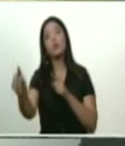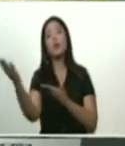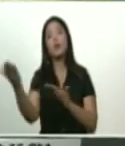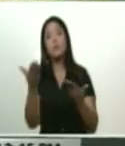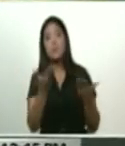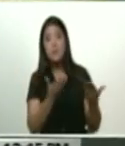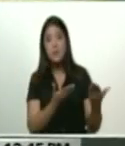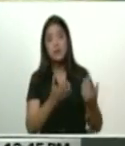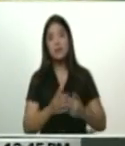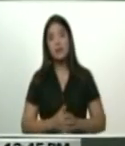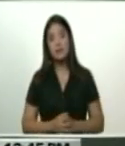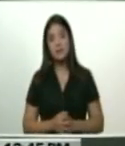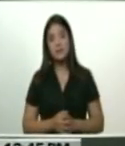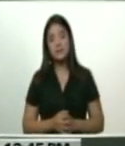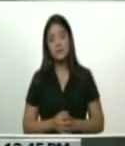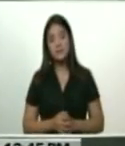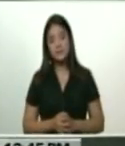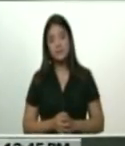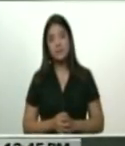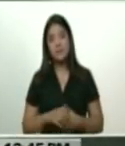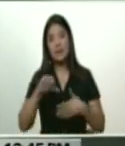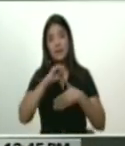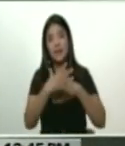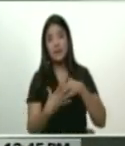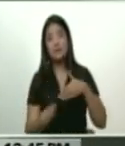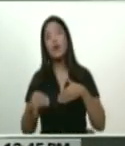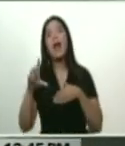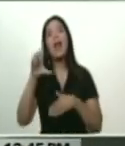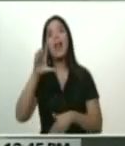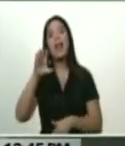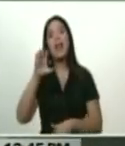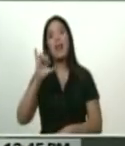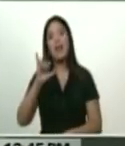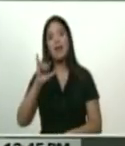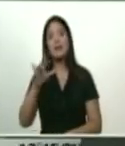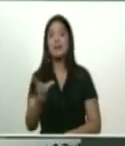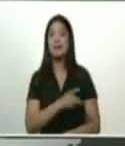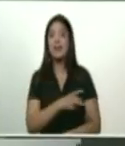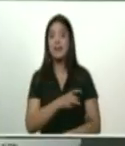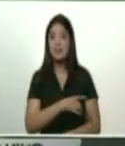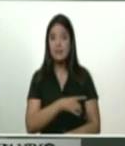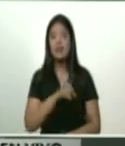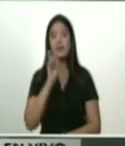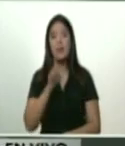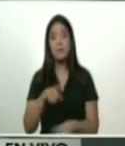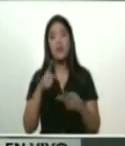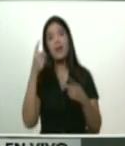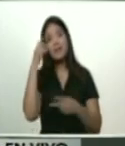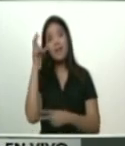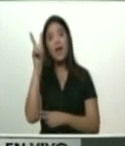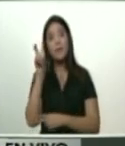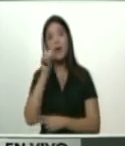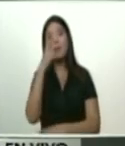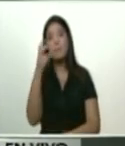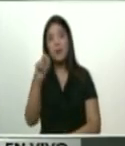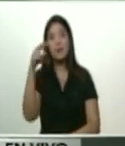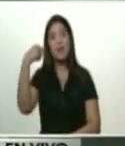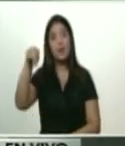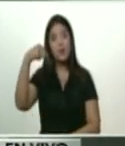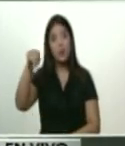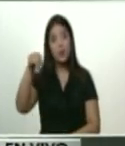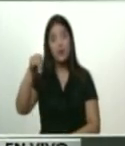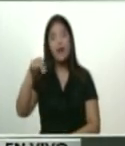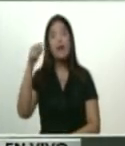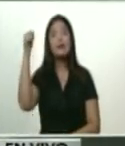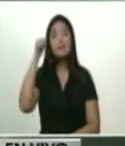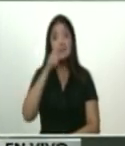desde el sur de este continente, La Ley de Chile, vamos a tener el día viernes 20 de noviembre. Y el